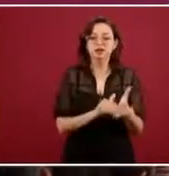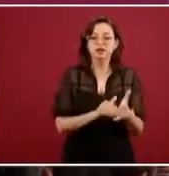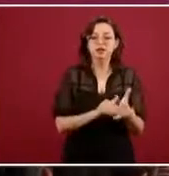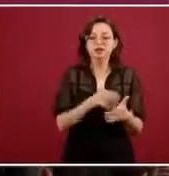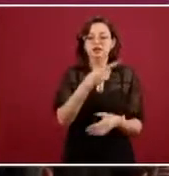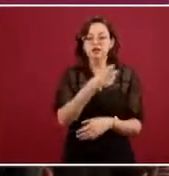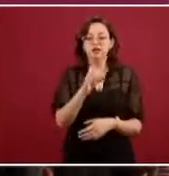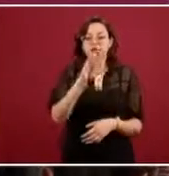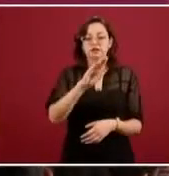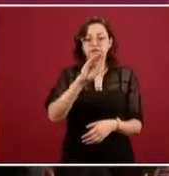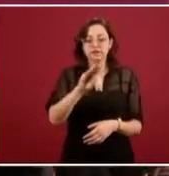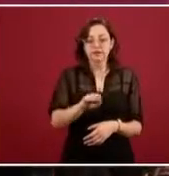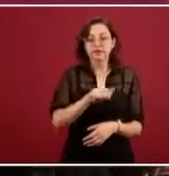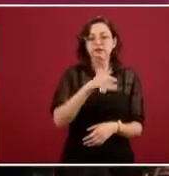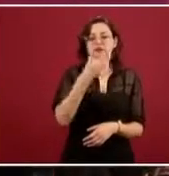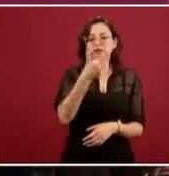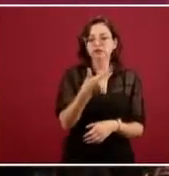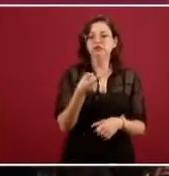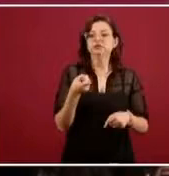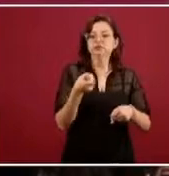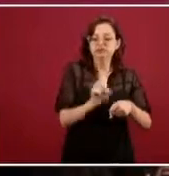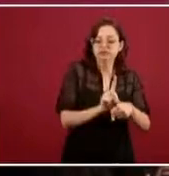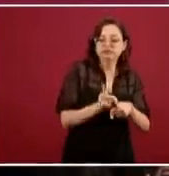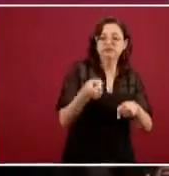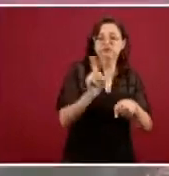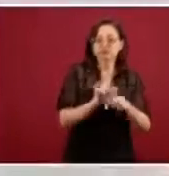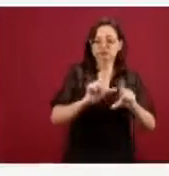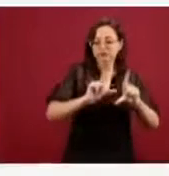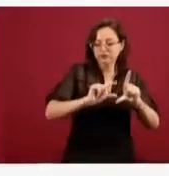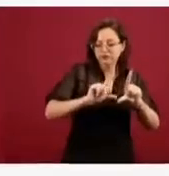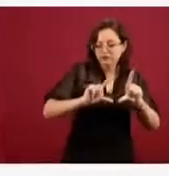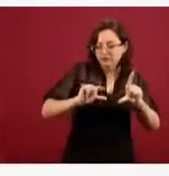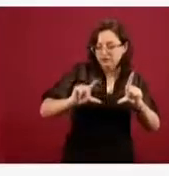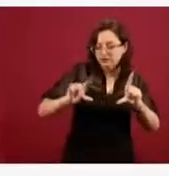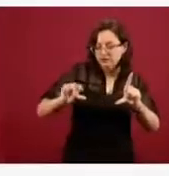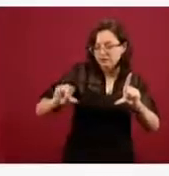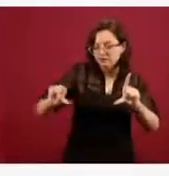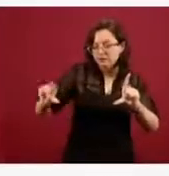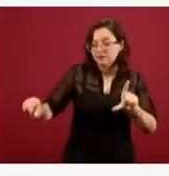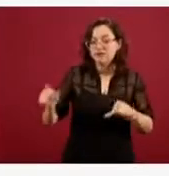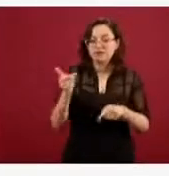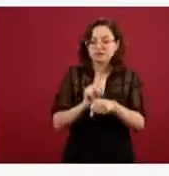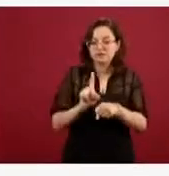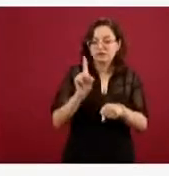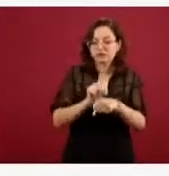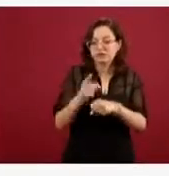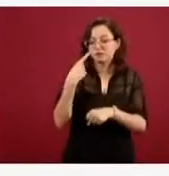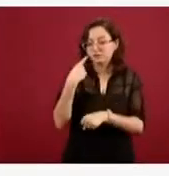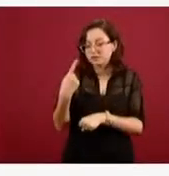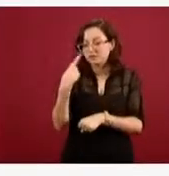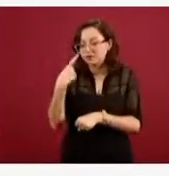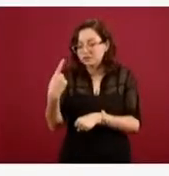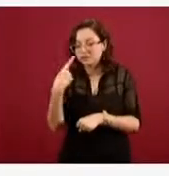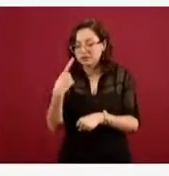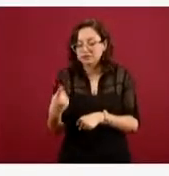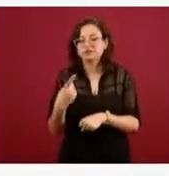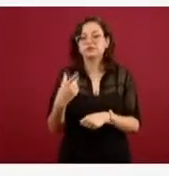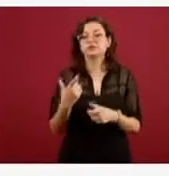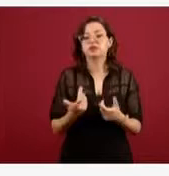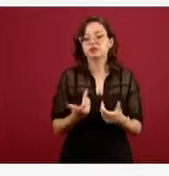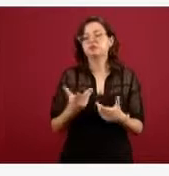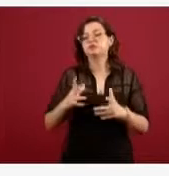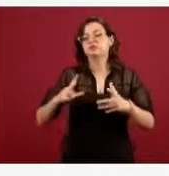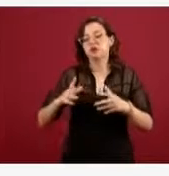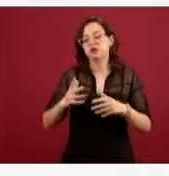6.297, recordando que día con día le estamos echando siempre un ojo y dando seguimiento a las barras naranjas, que